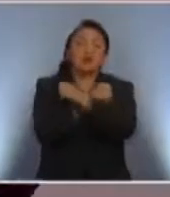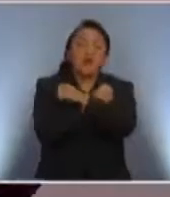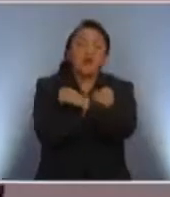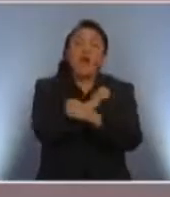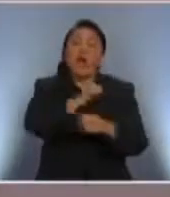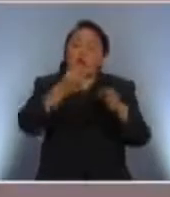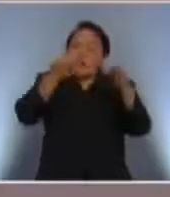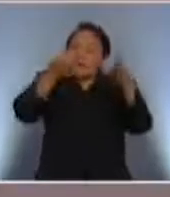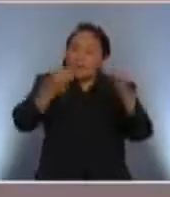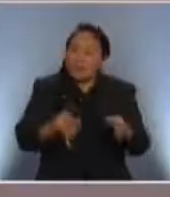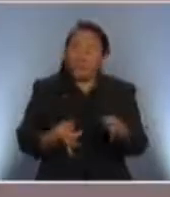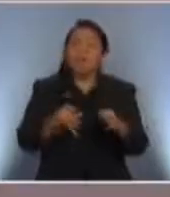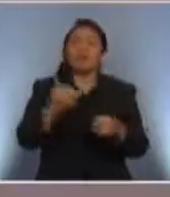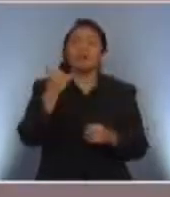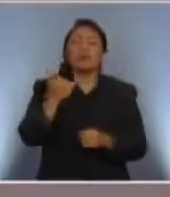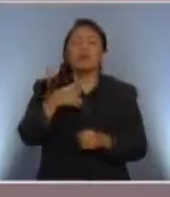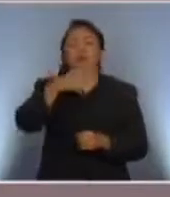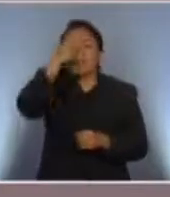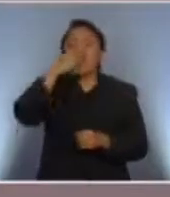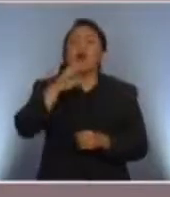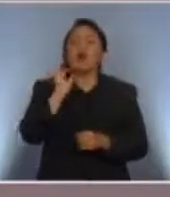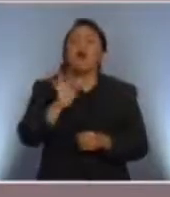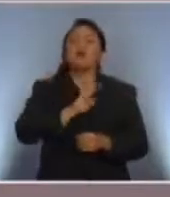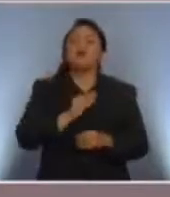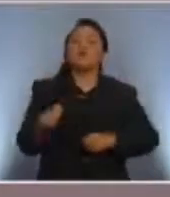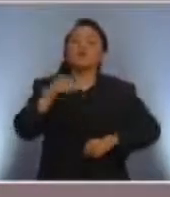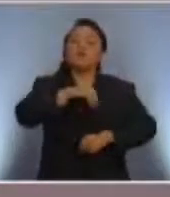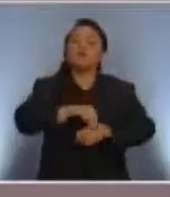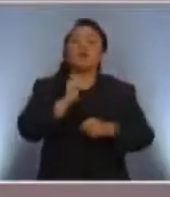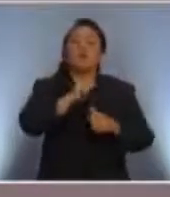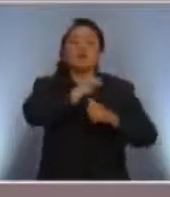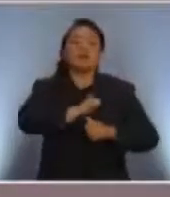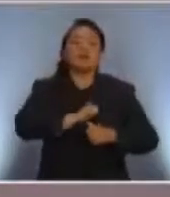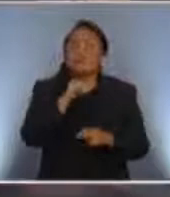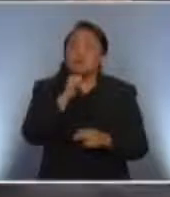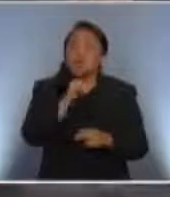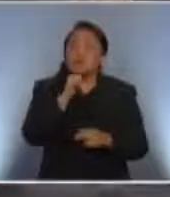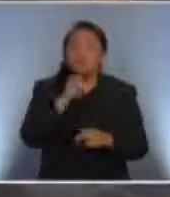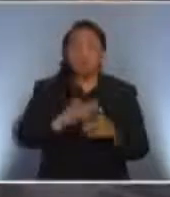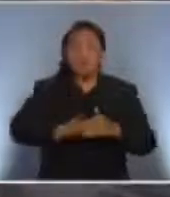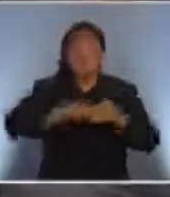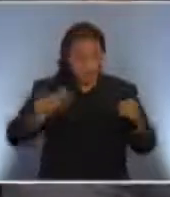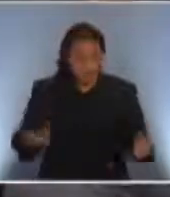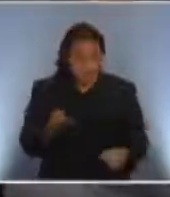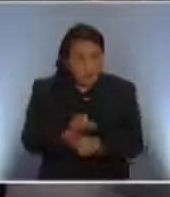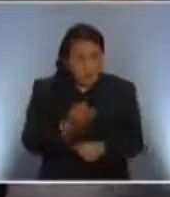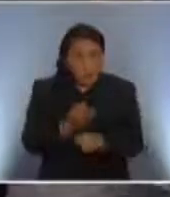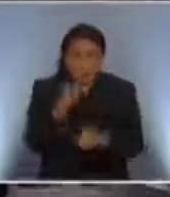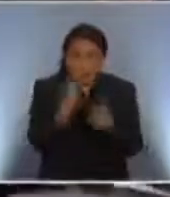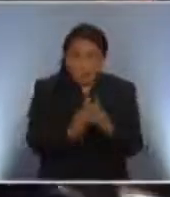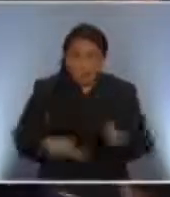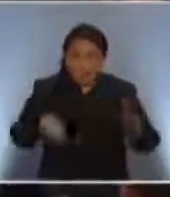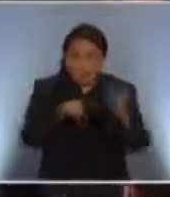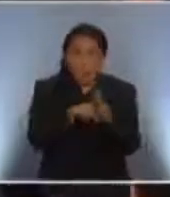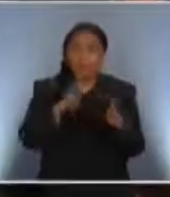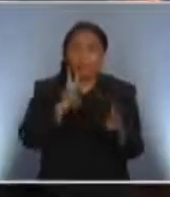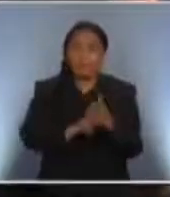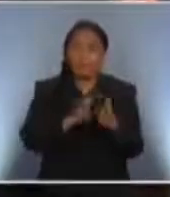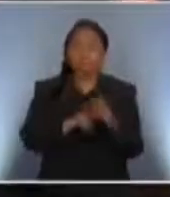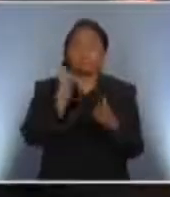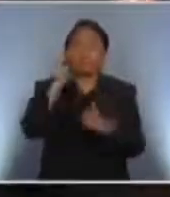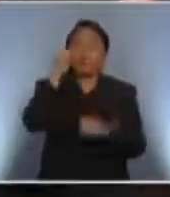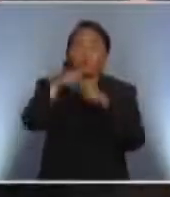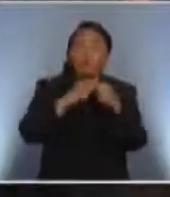y el Estado mexicano recuperó la rectoría de la educación. Ahora, esas plazas que tienen un valor